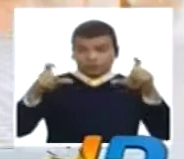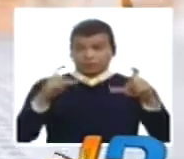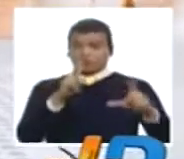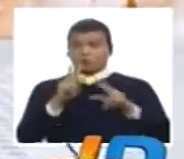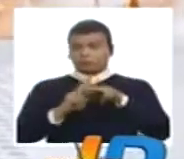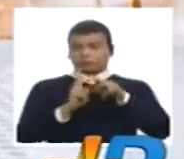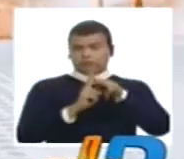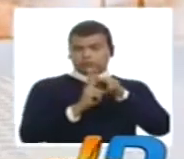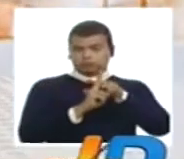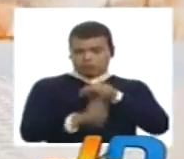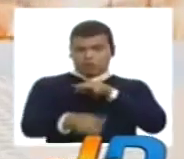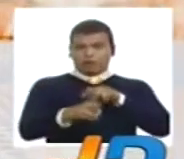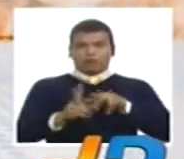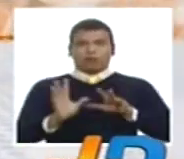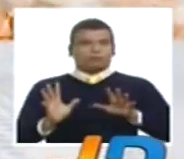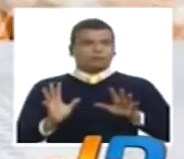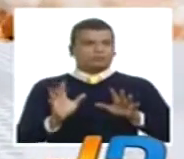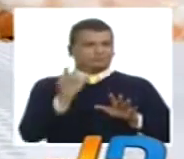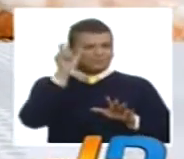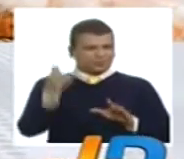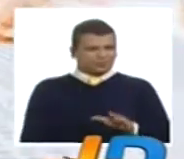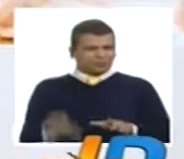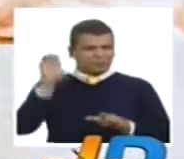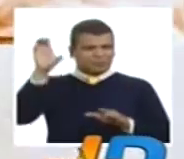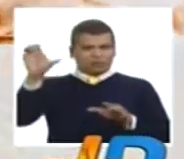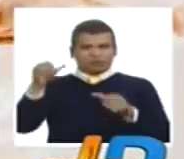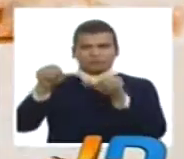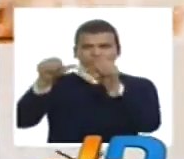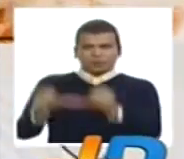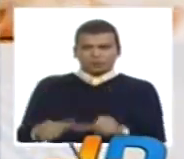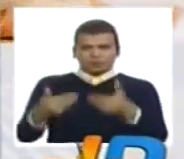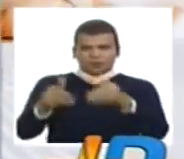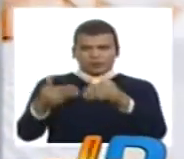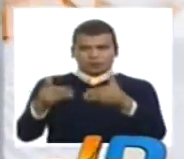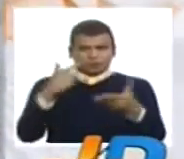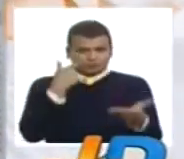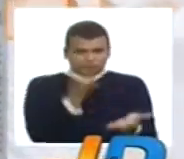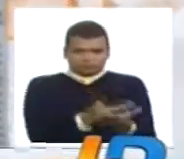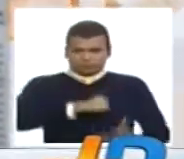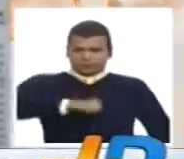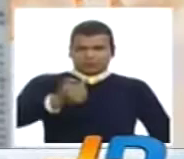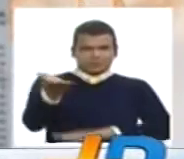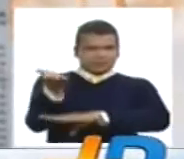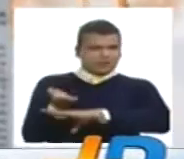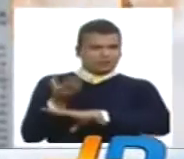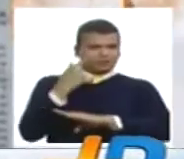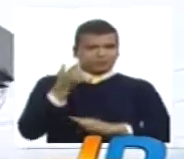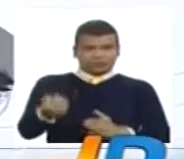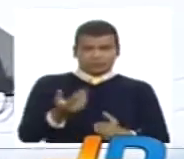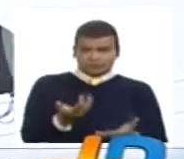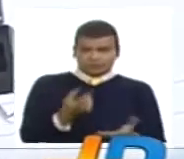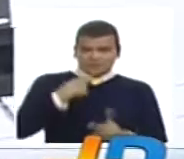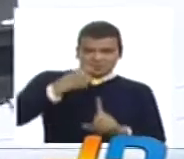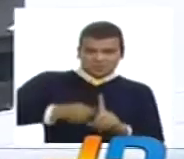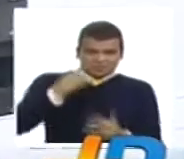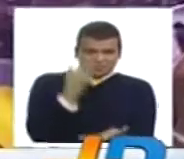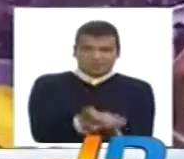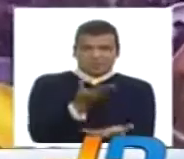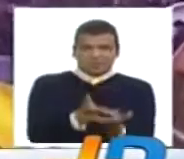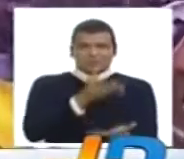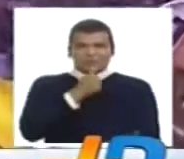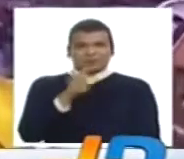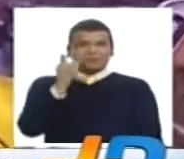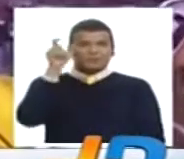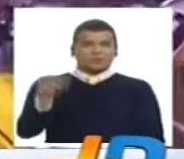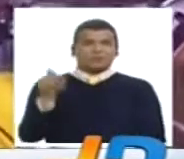velocidad. La familia del deportista, que vive en Panamá, decidió interponer un derecho de petición en el que piden revocar la sanción por falta de pruebas, ya que a la